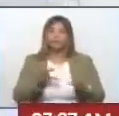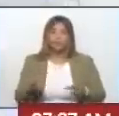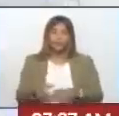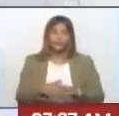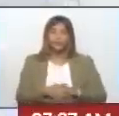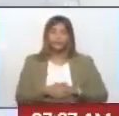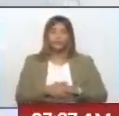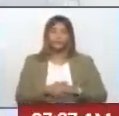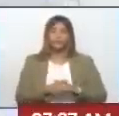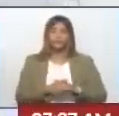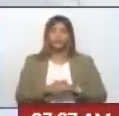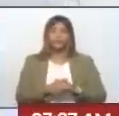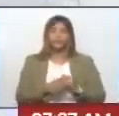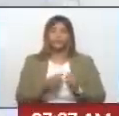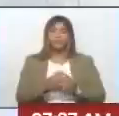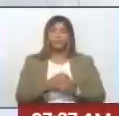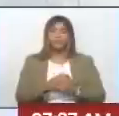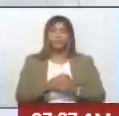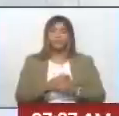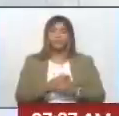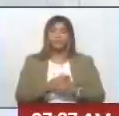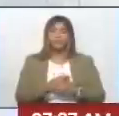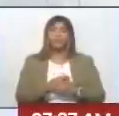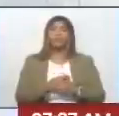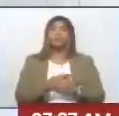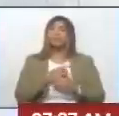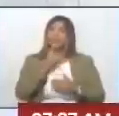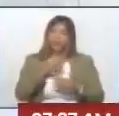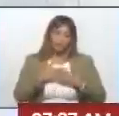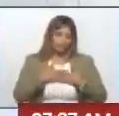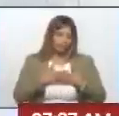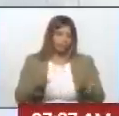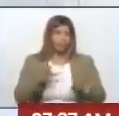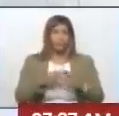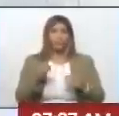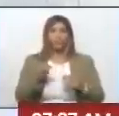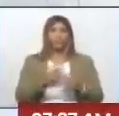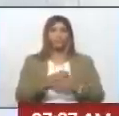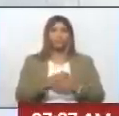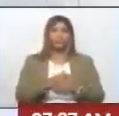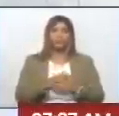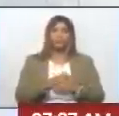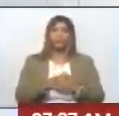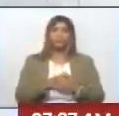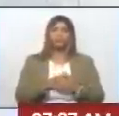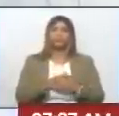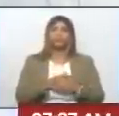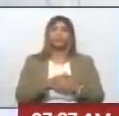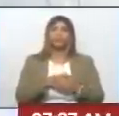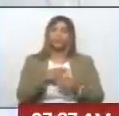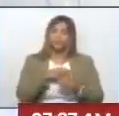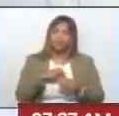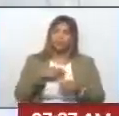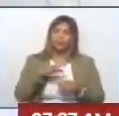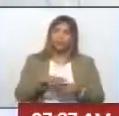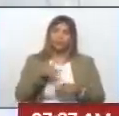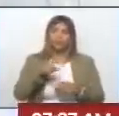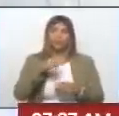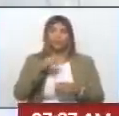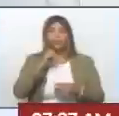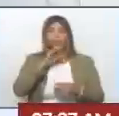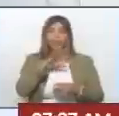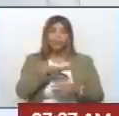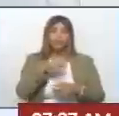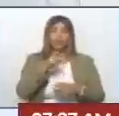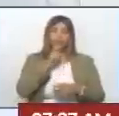fundador de nuestra nacionalidad y quien lo dio todo por nosotros. Es decir, estamos en un momento histórico menguado,